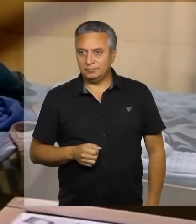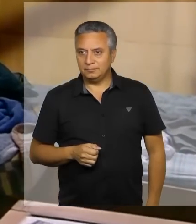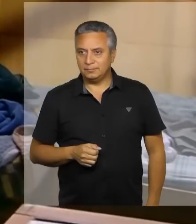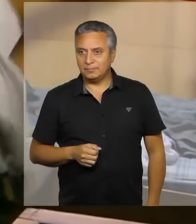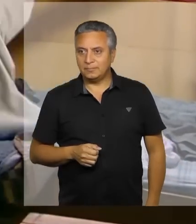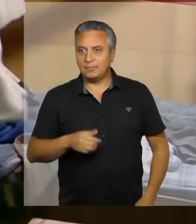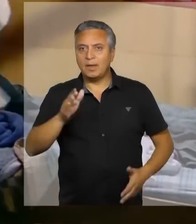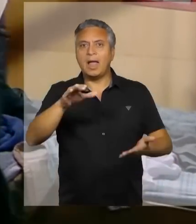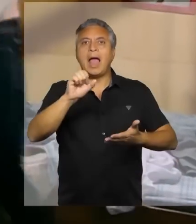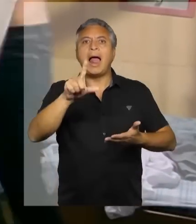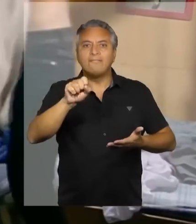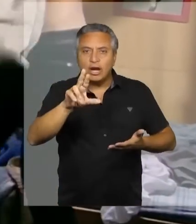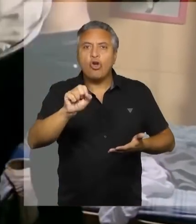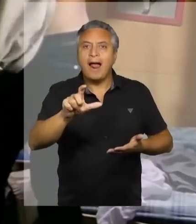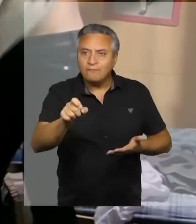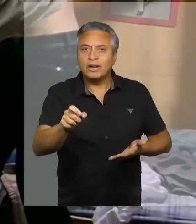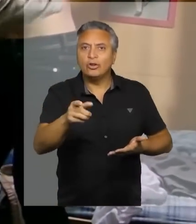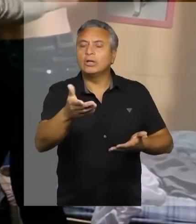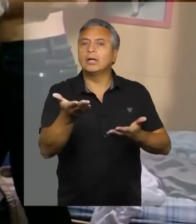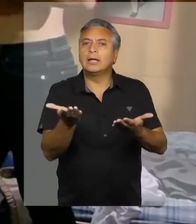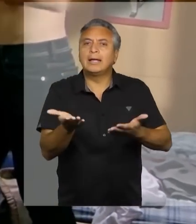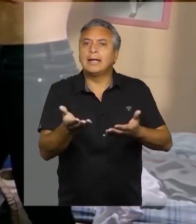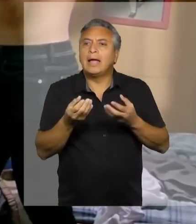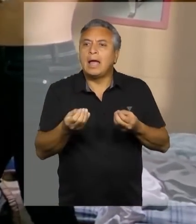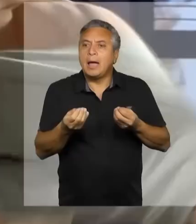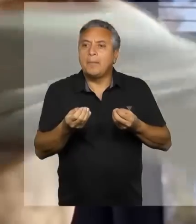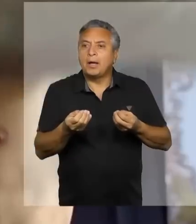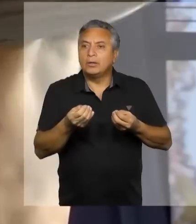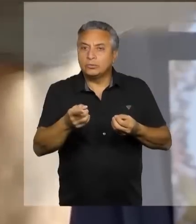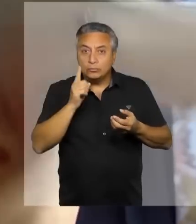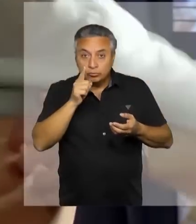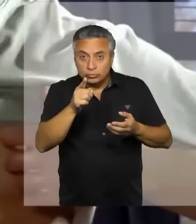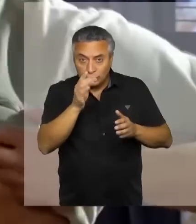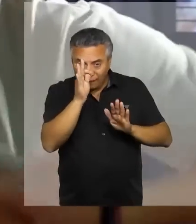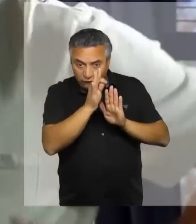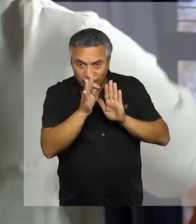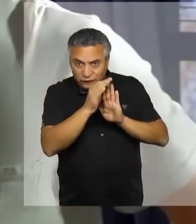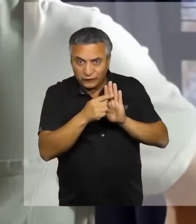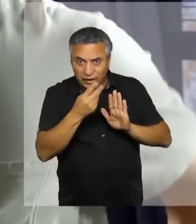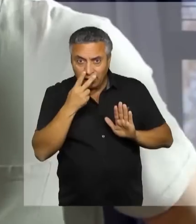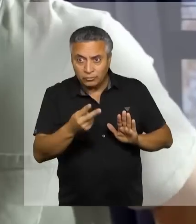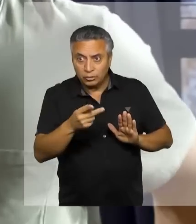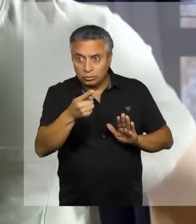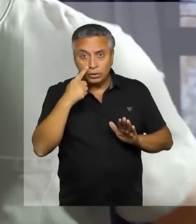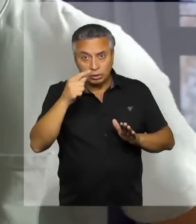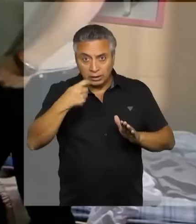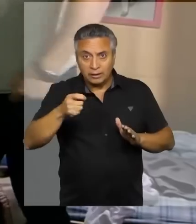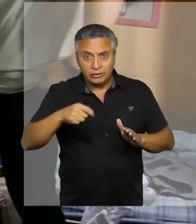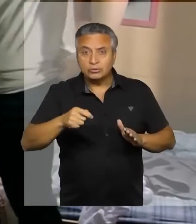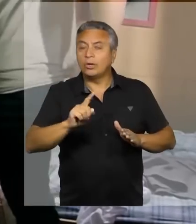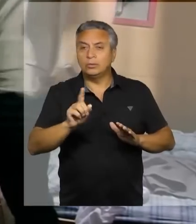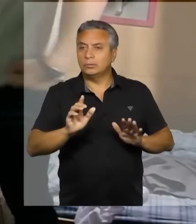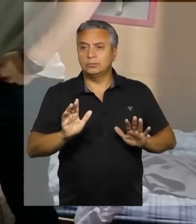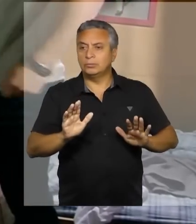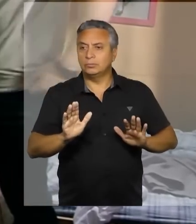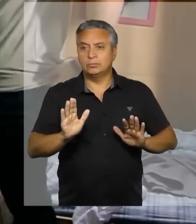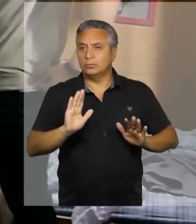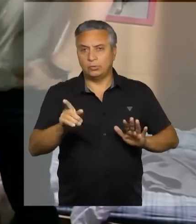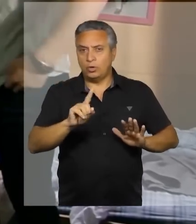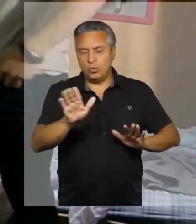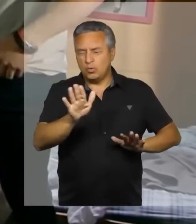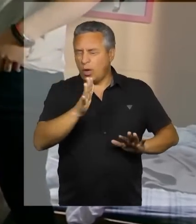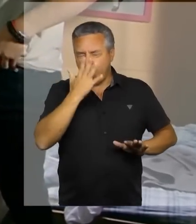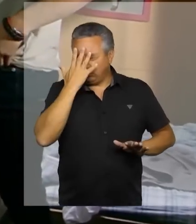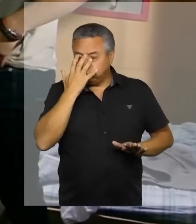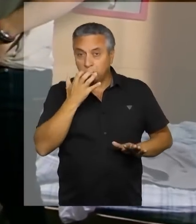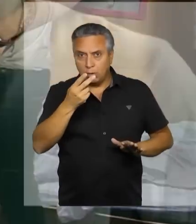Álvaro. ¿Y qué pasó, pubertad? ¿Qué pasó? ¿Tenía la maestra en Facebook? No. Revisé, bueno, me dejó de seguir. Está enojadísima. ¿Entonces no